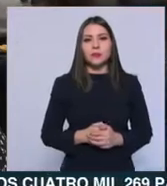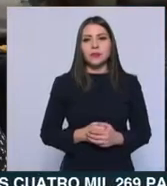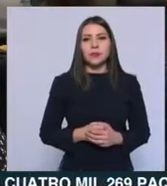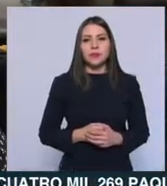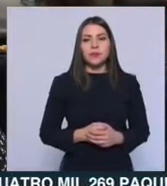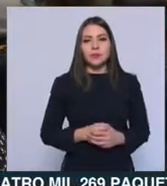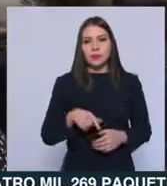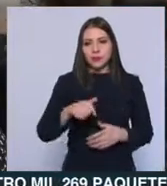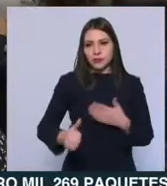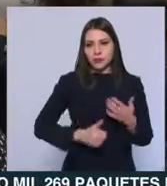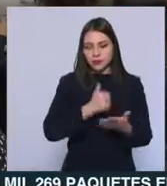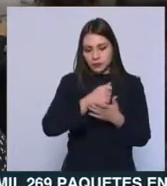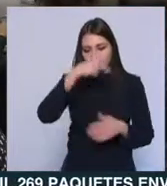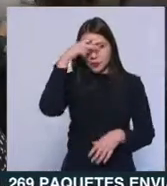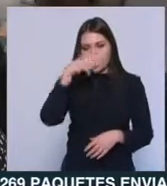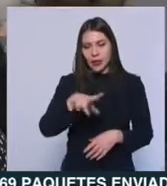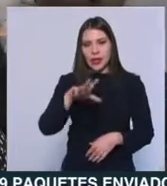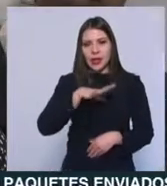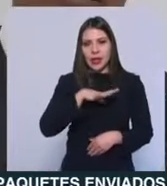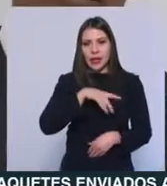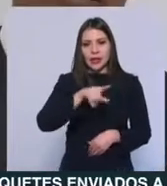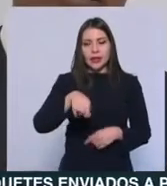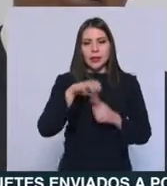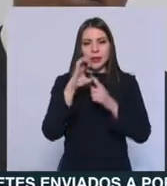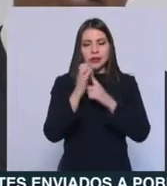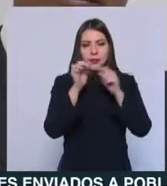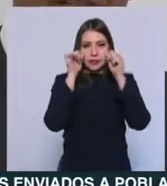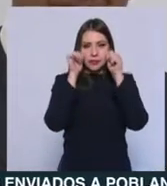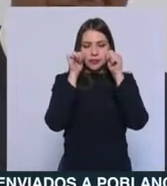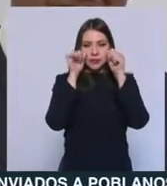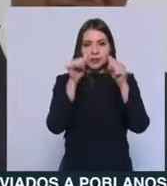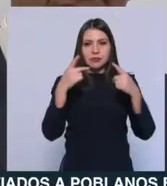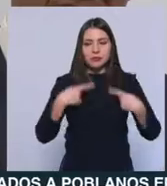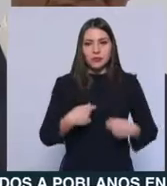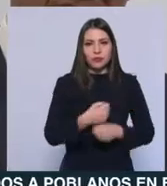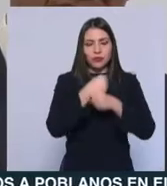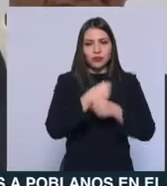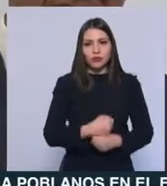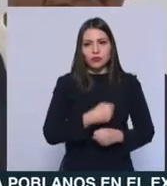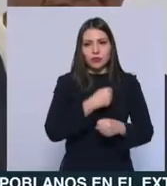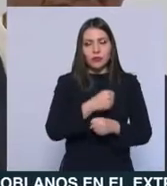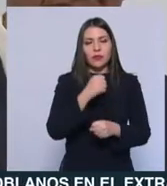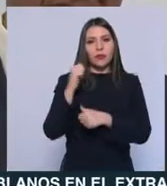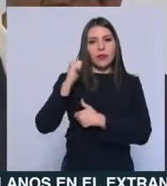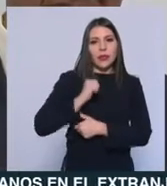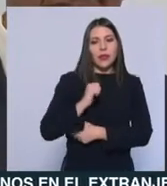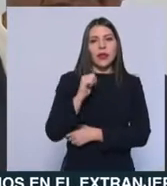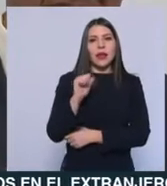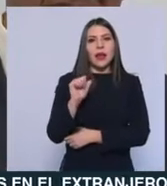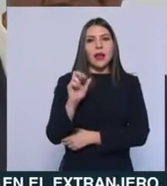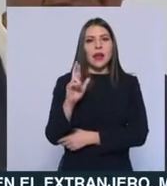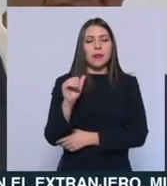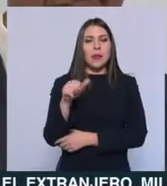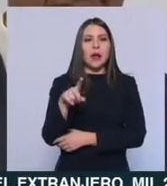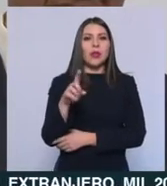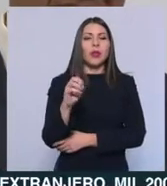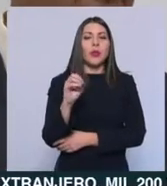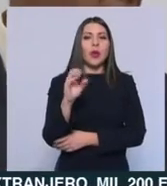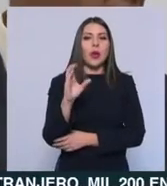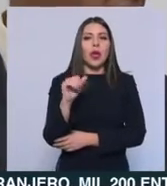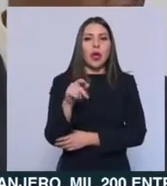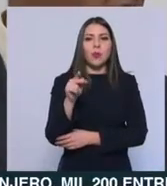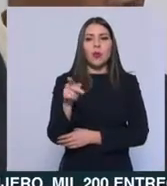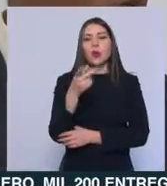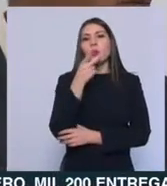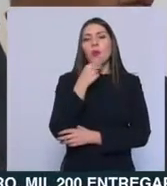La Ciudad de México cuenta con la Comisión de Atención a Víctimas a cargo de Armando Ocampo Zambrano, abogado especializado en la